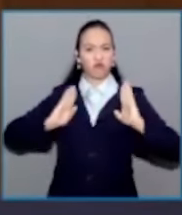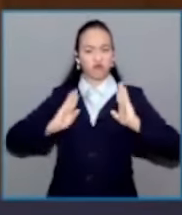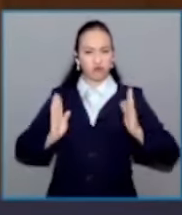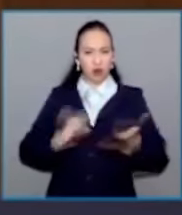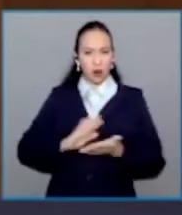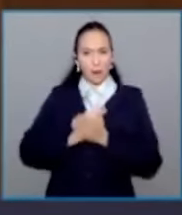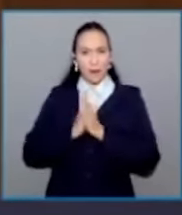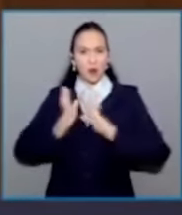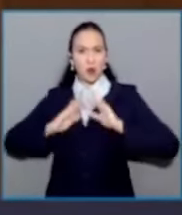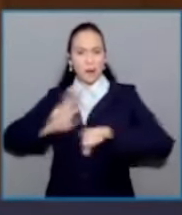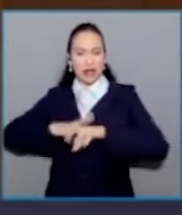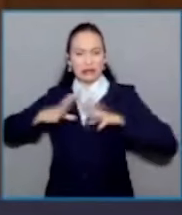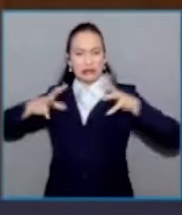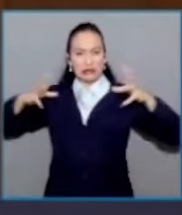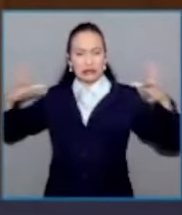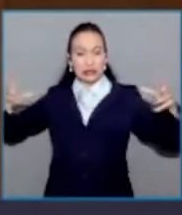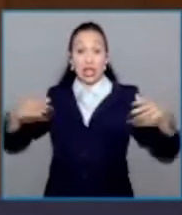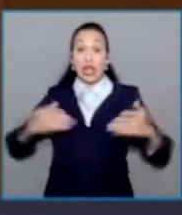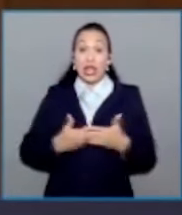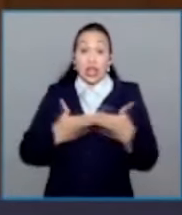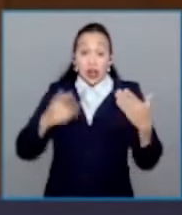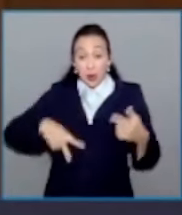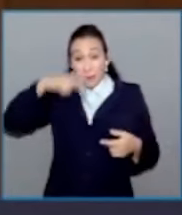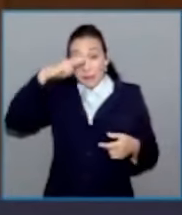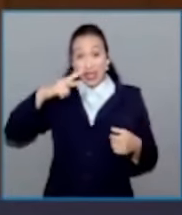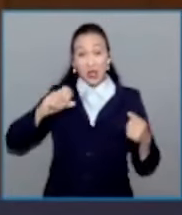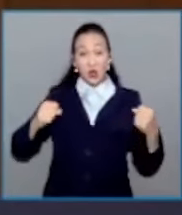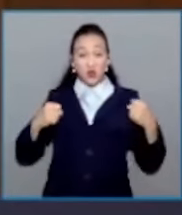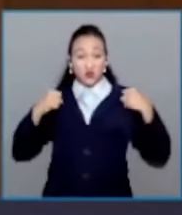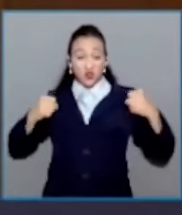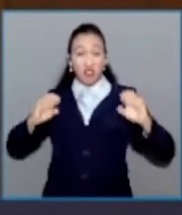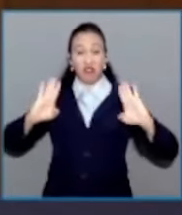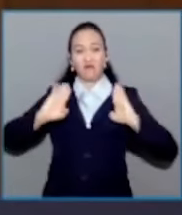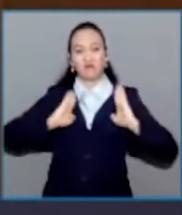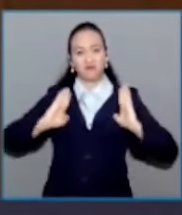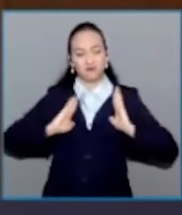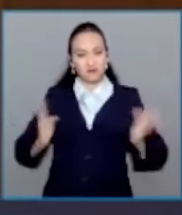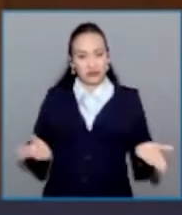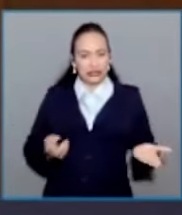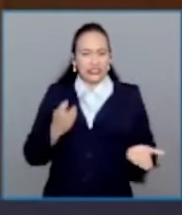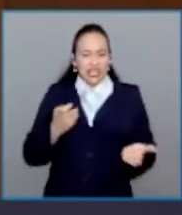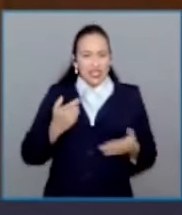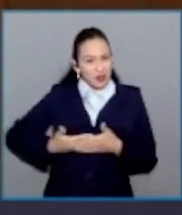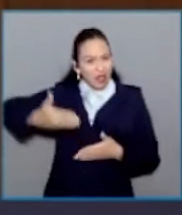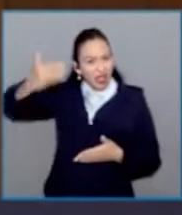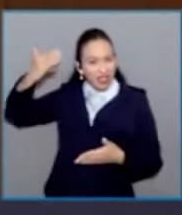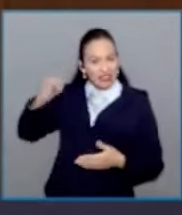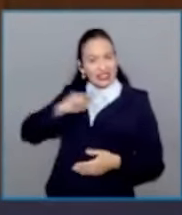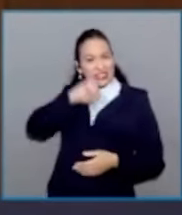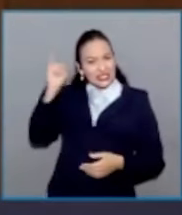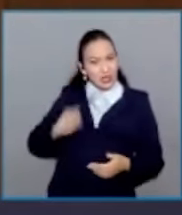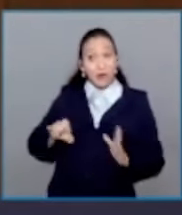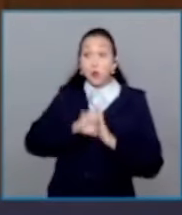demuestra que los antimilitaristas son bastante militaristas ustedes se acuerdan no como ellos estaban en contra de los